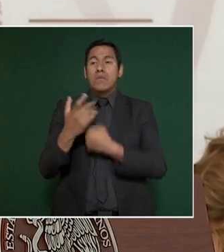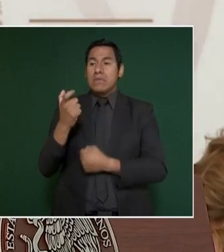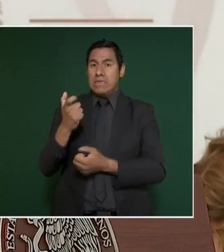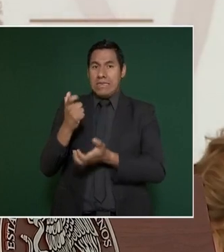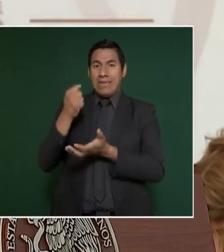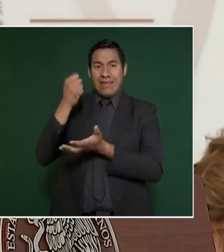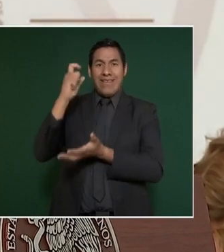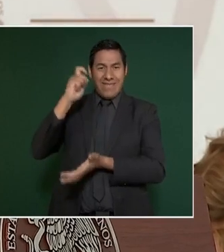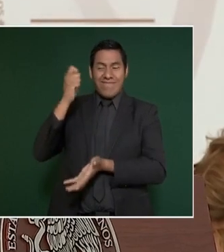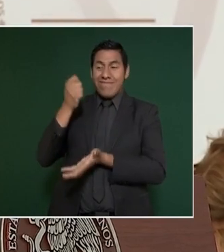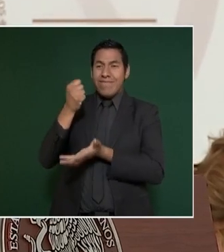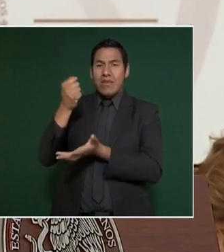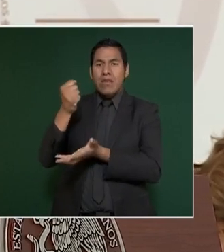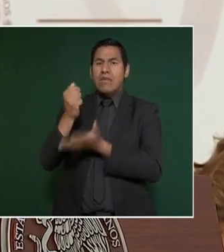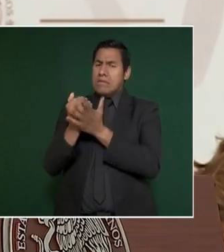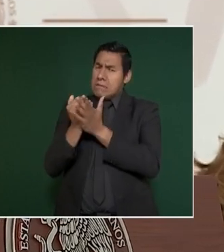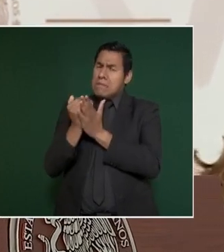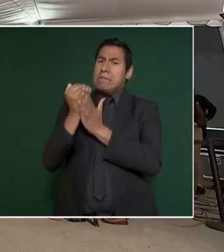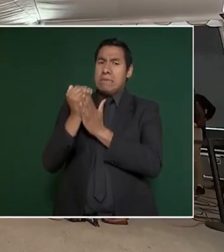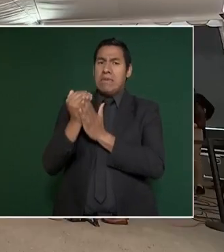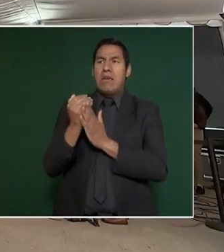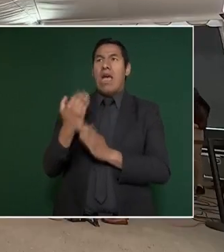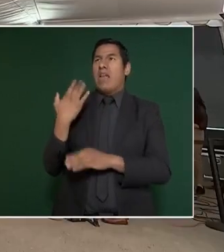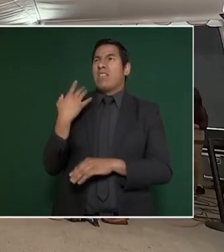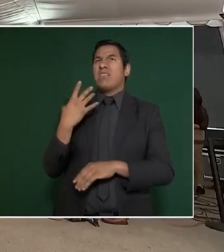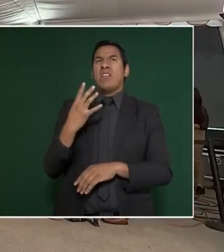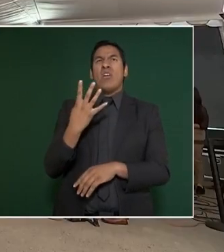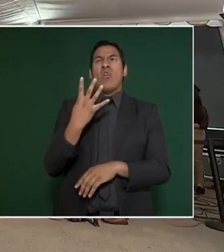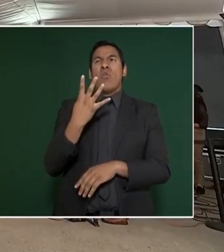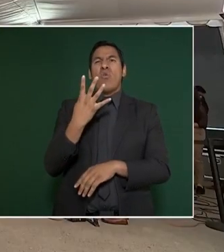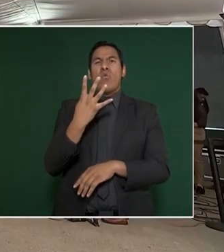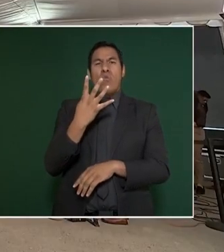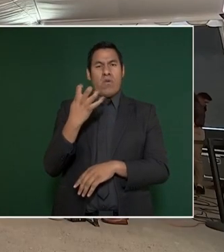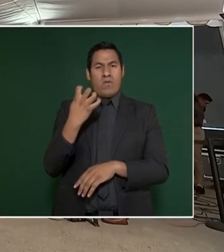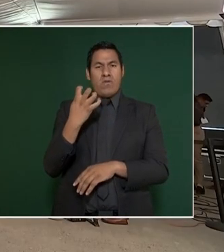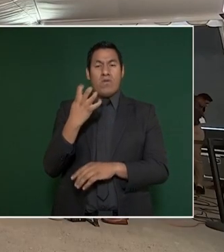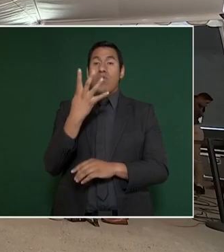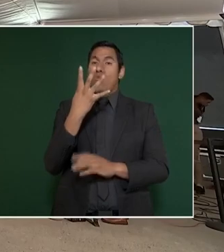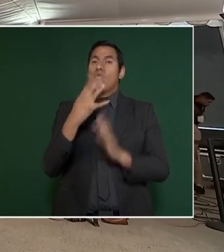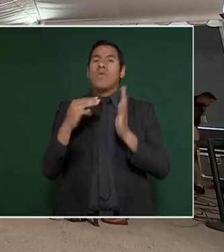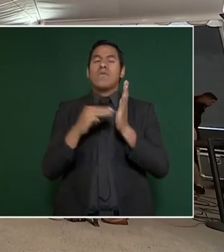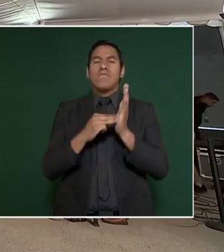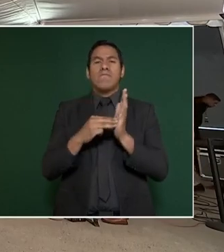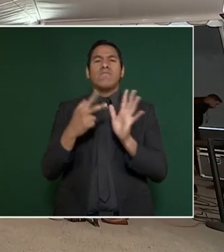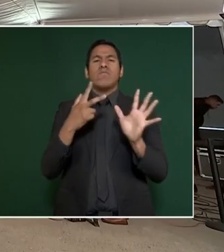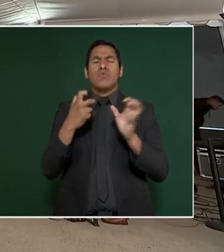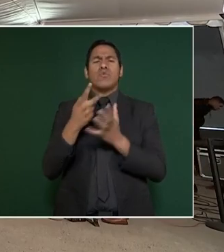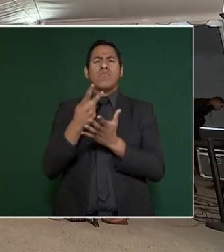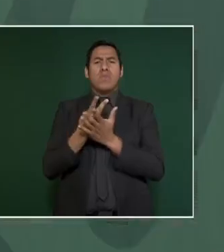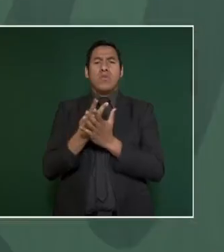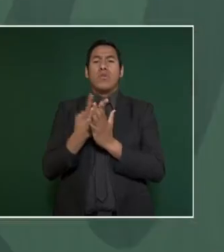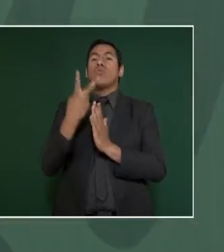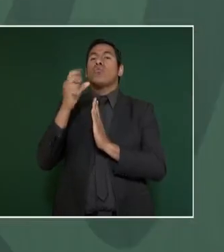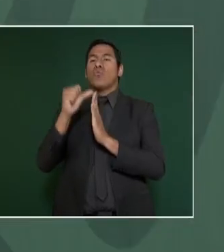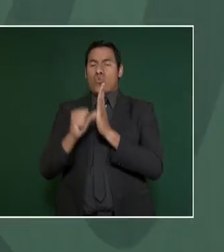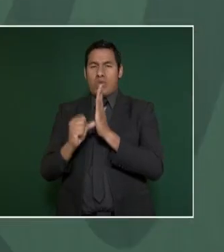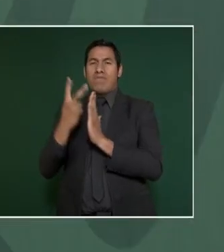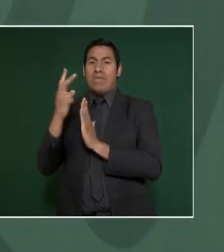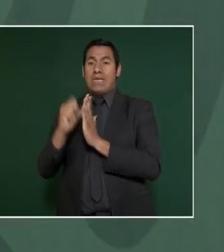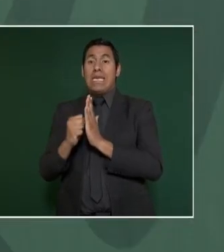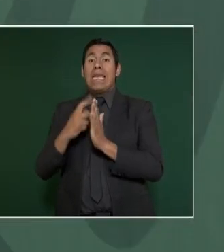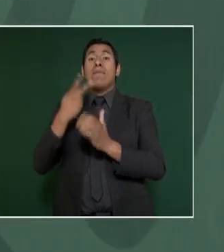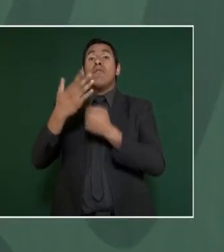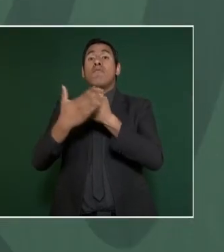aumentar era de 4800 pesos bimestrales y va a aumentar a partir de enero